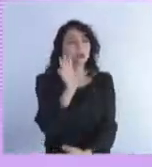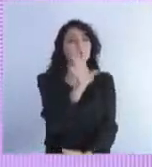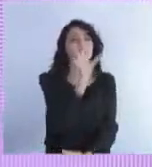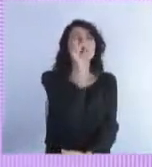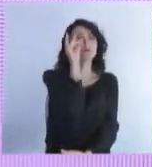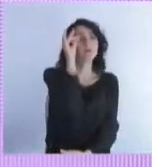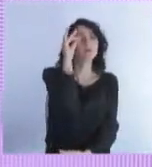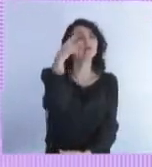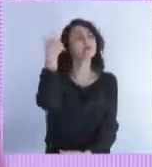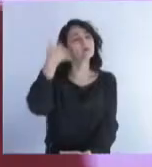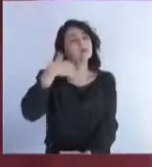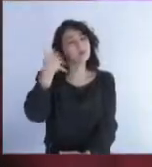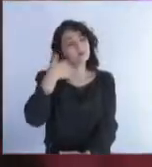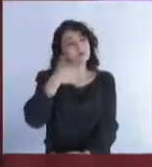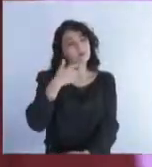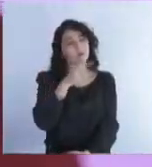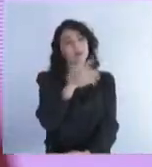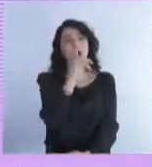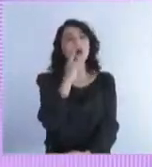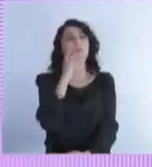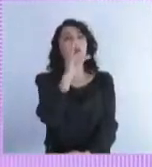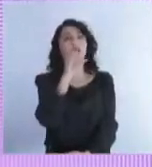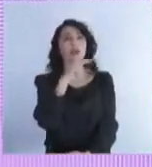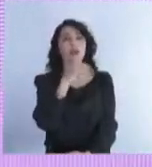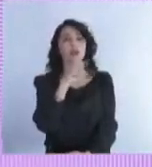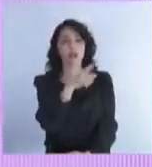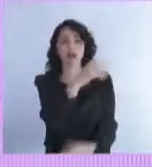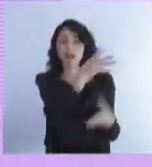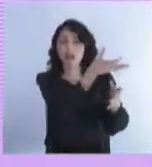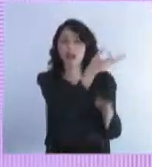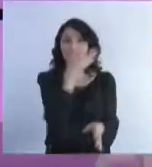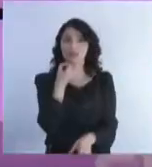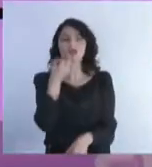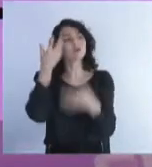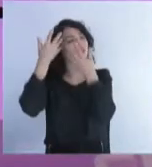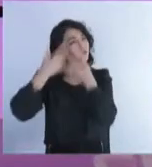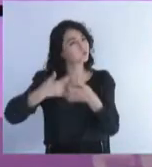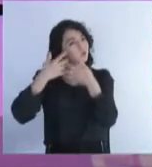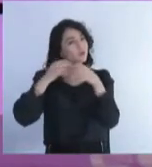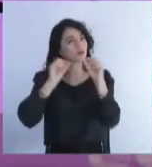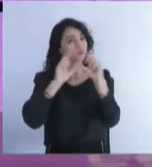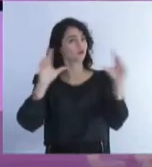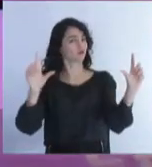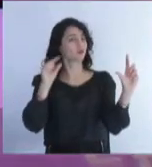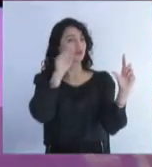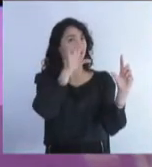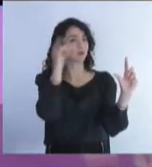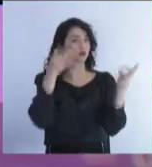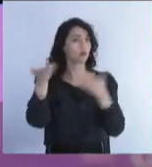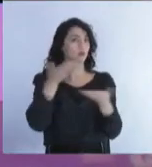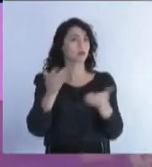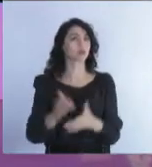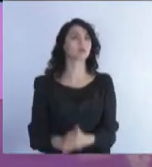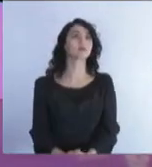que nos trajo Daniel Goleman y queremos compartir con ustedes. Y dice: